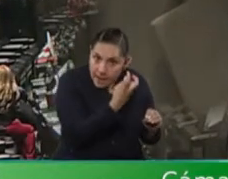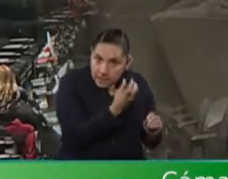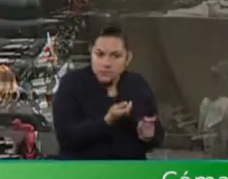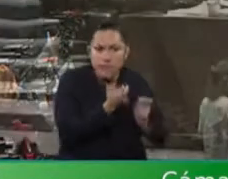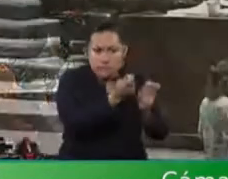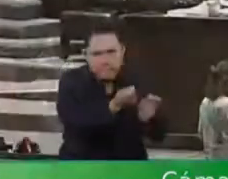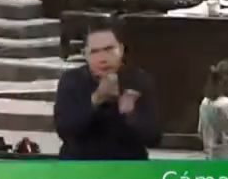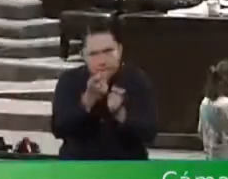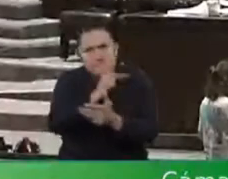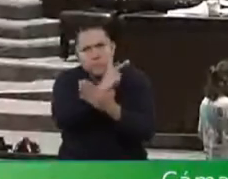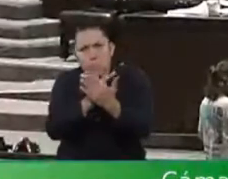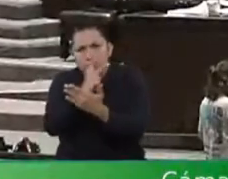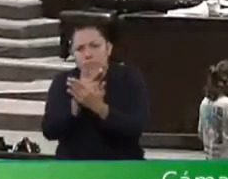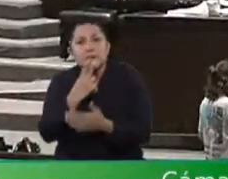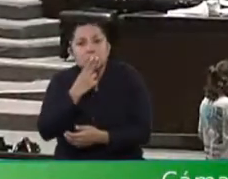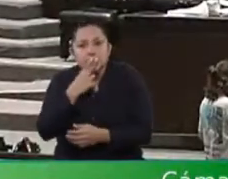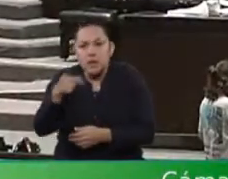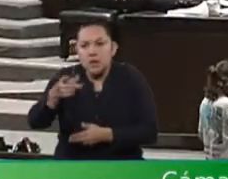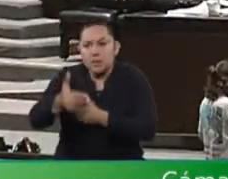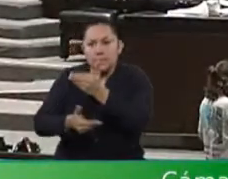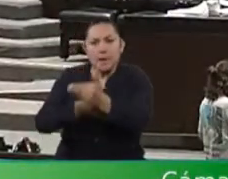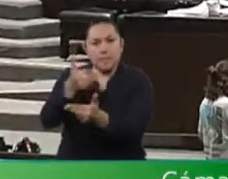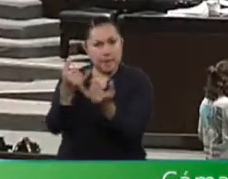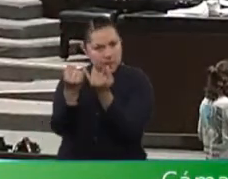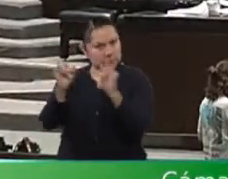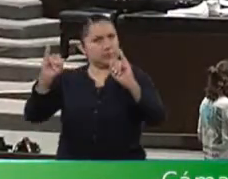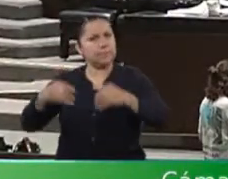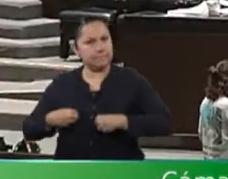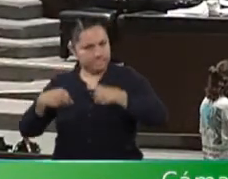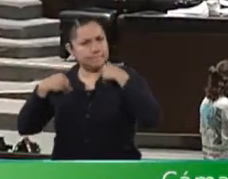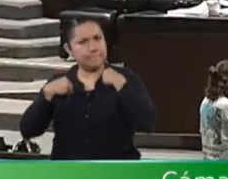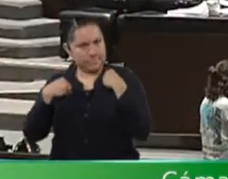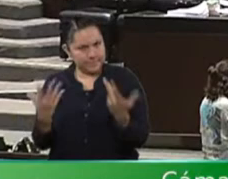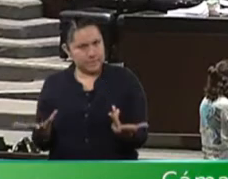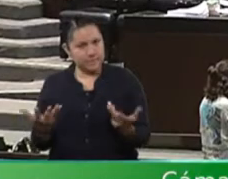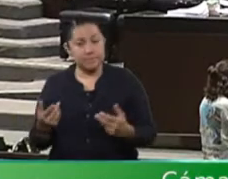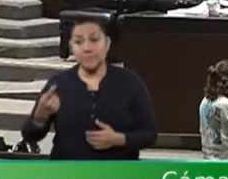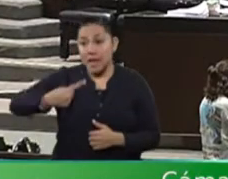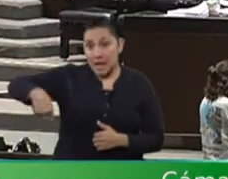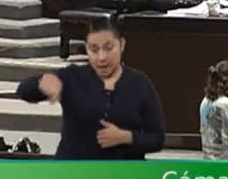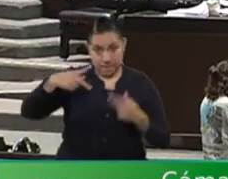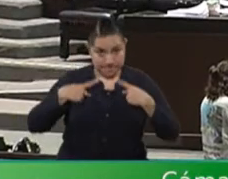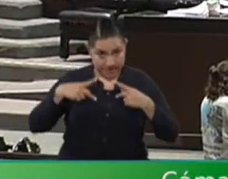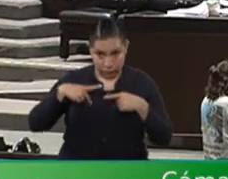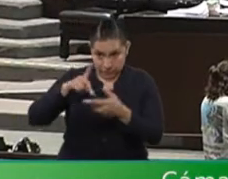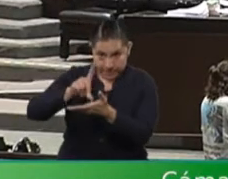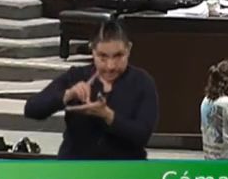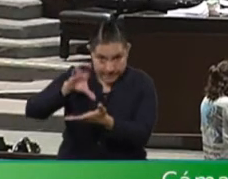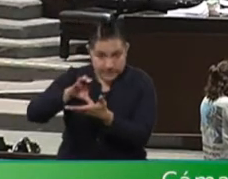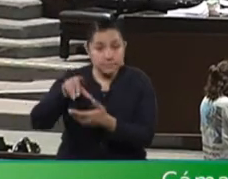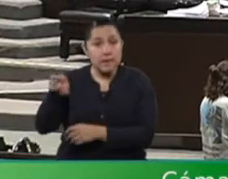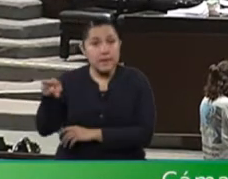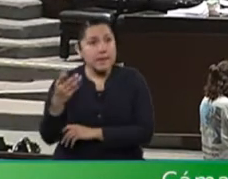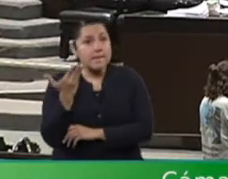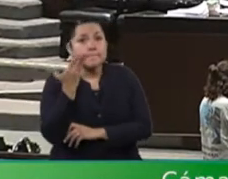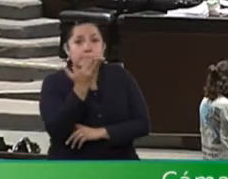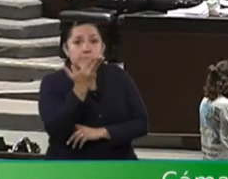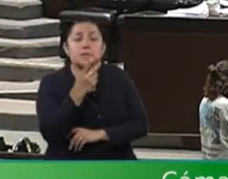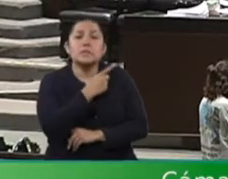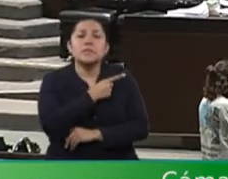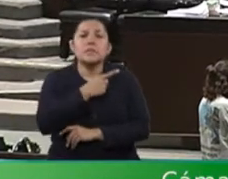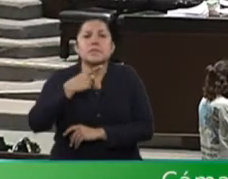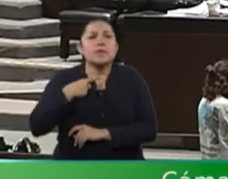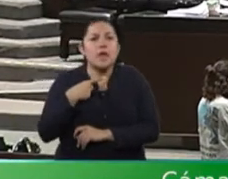personas. Las personas con discapacidad nos piden dejar atrás una visión solo de transferencia